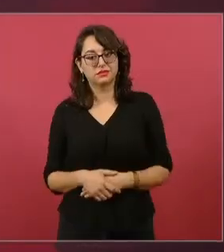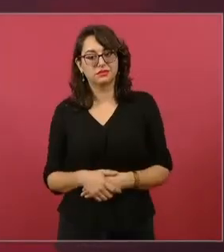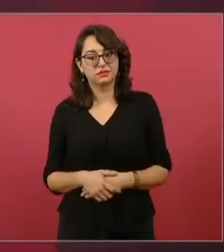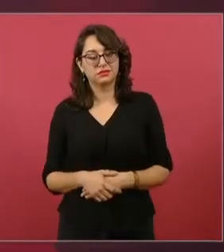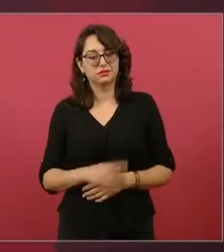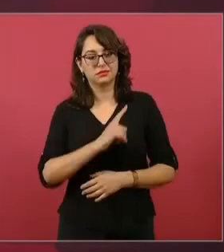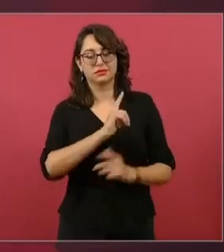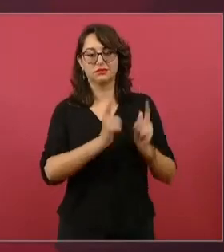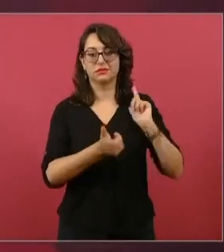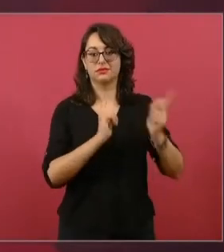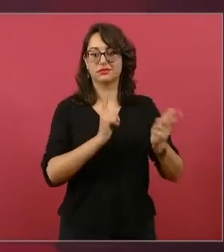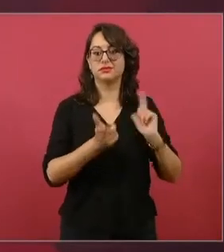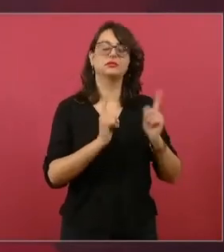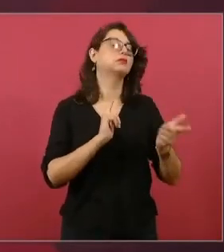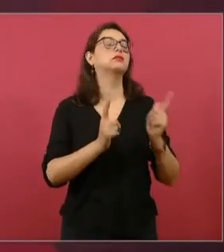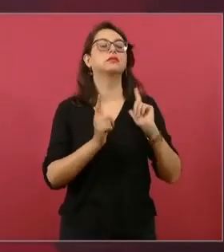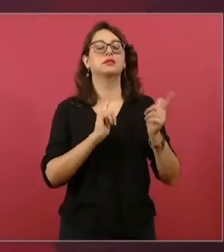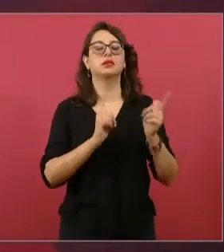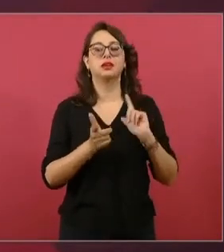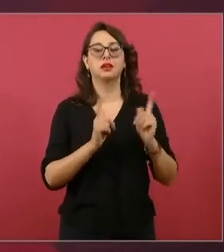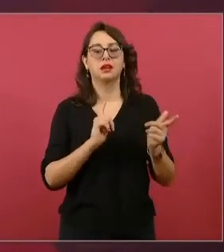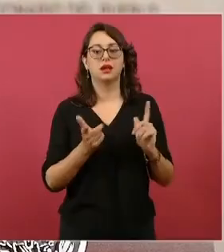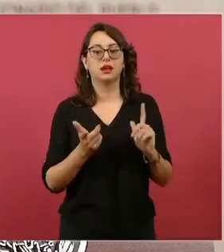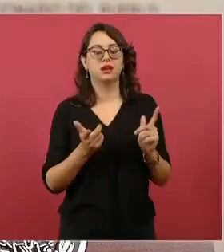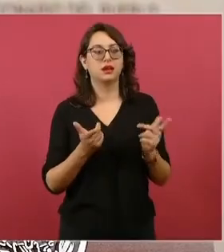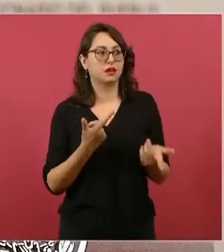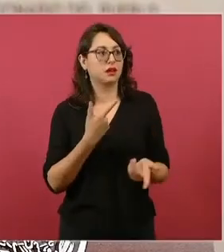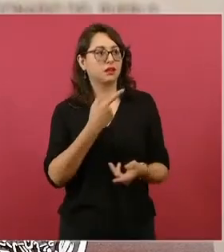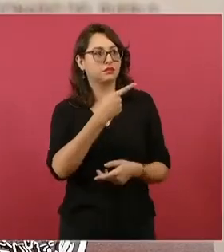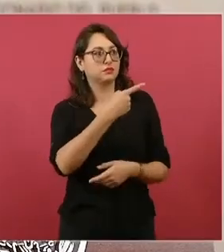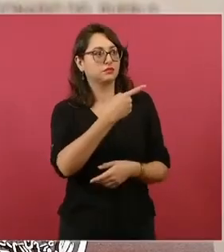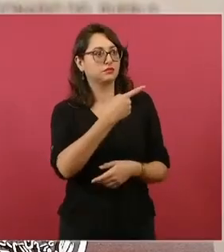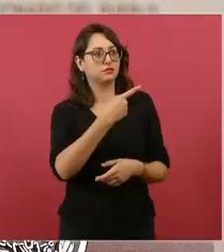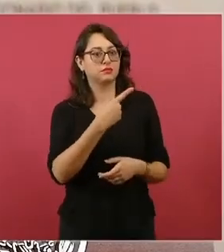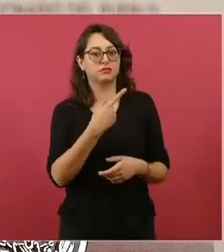Reforma en Texas, ¿por qué no informaron de eso?